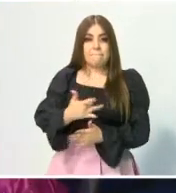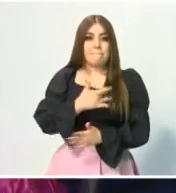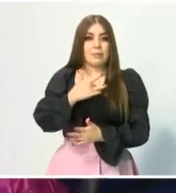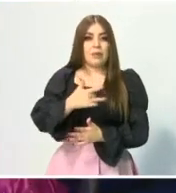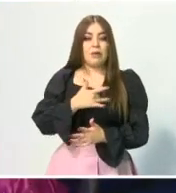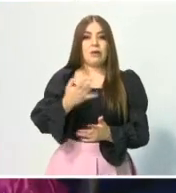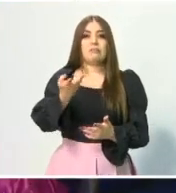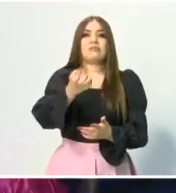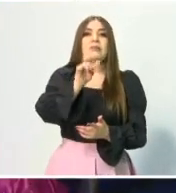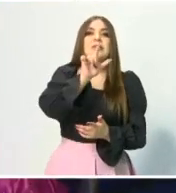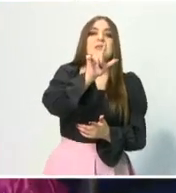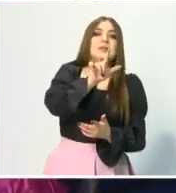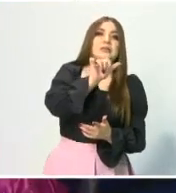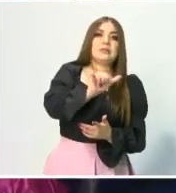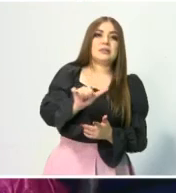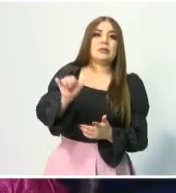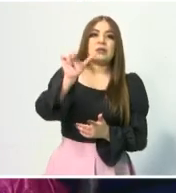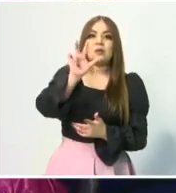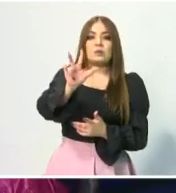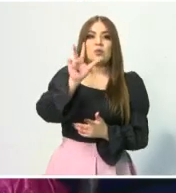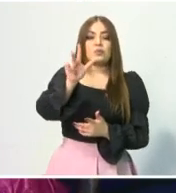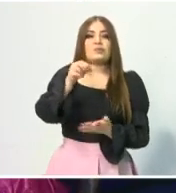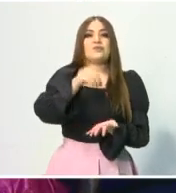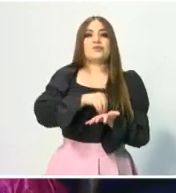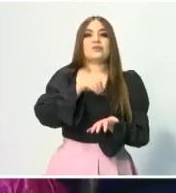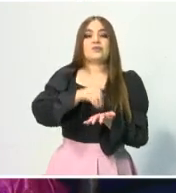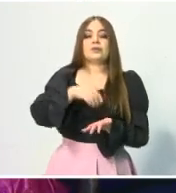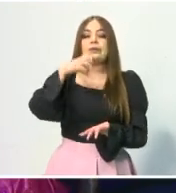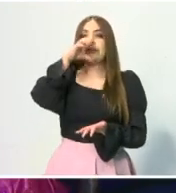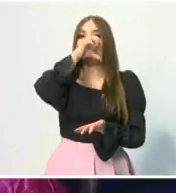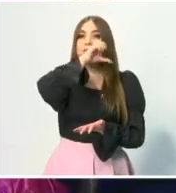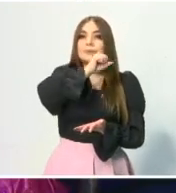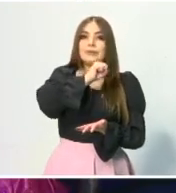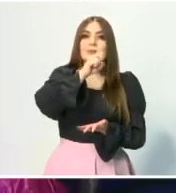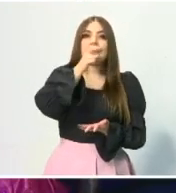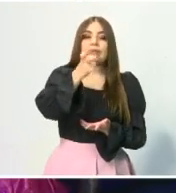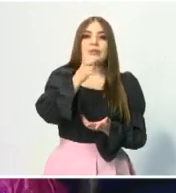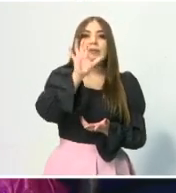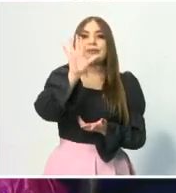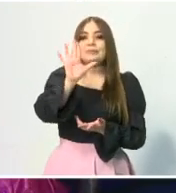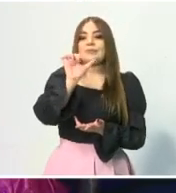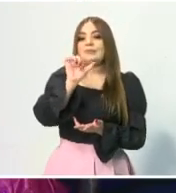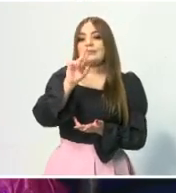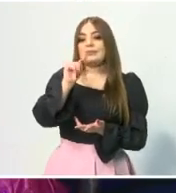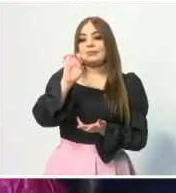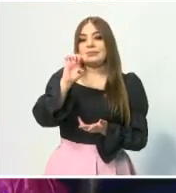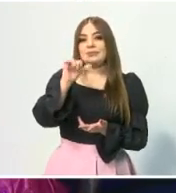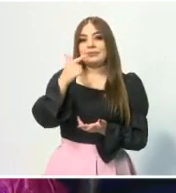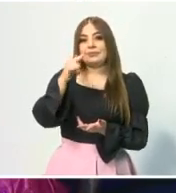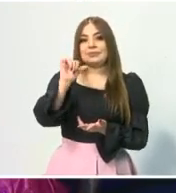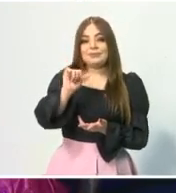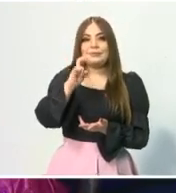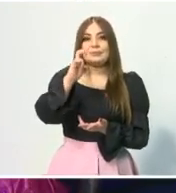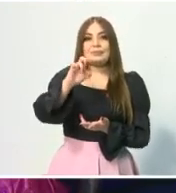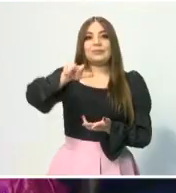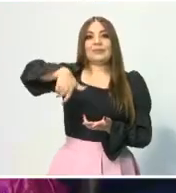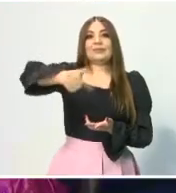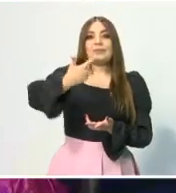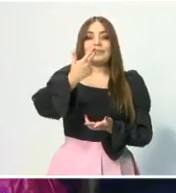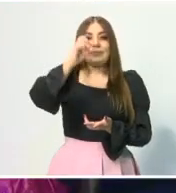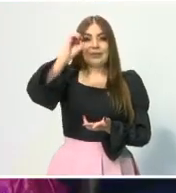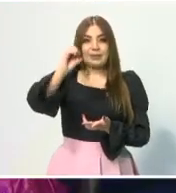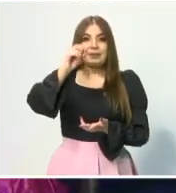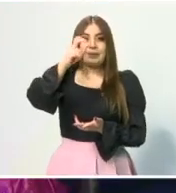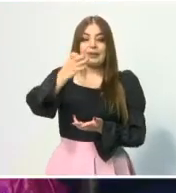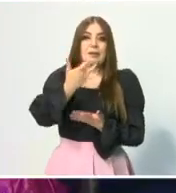17 a 18, máximas aún calurosas en los 31, y en Arteaga 13 grados durante esta mañana. Esperamos